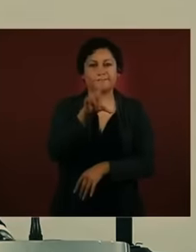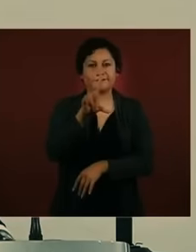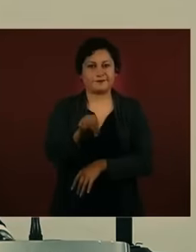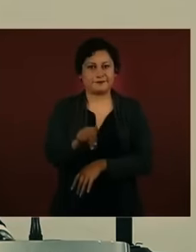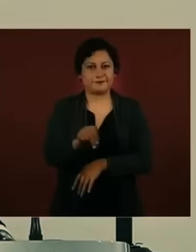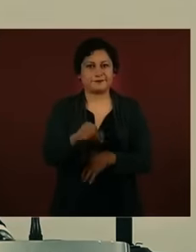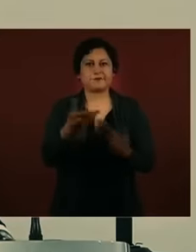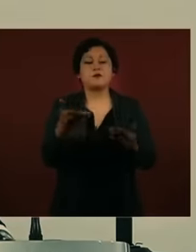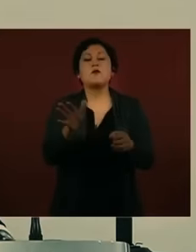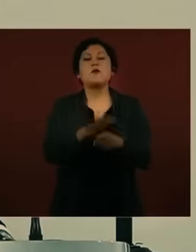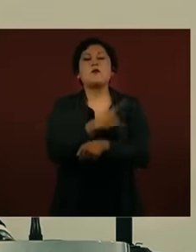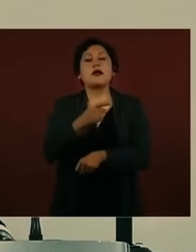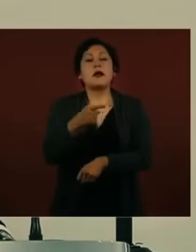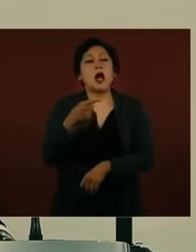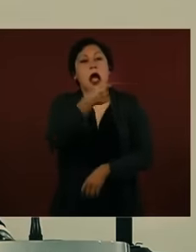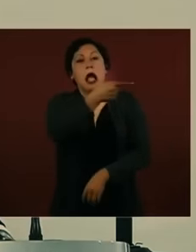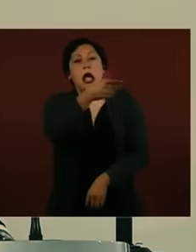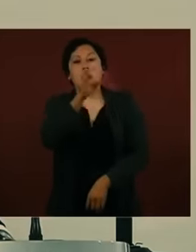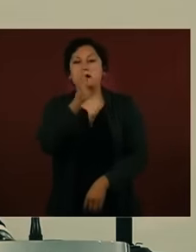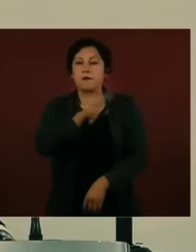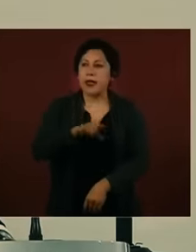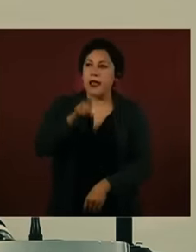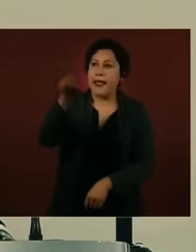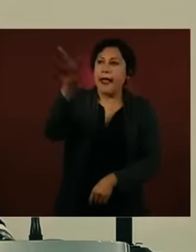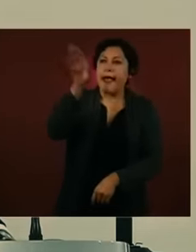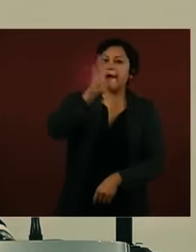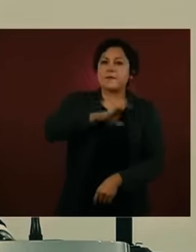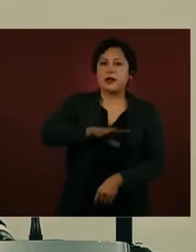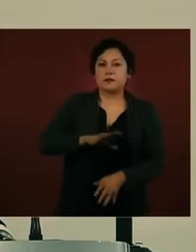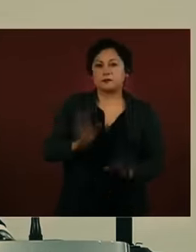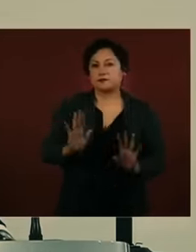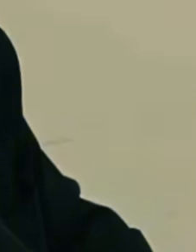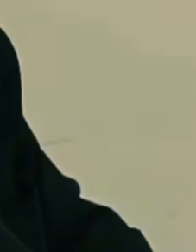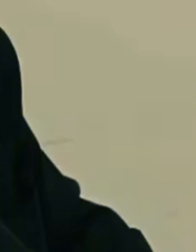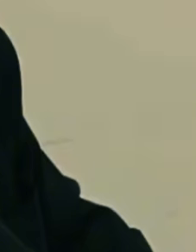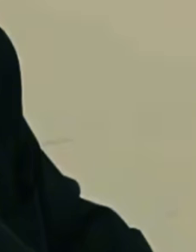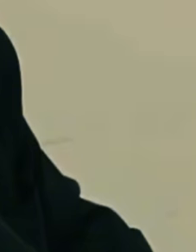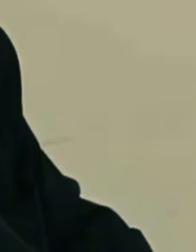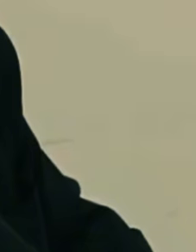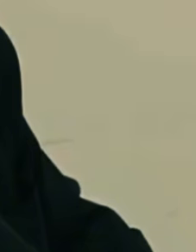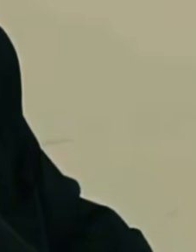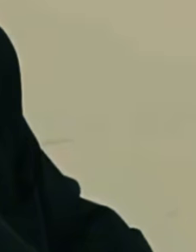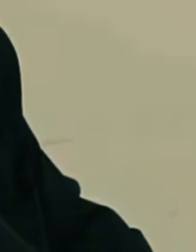señalar por señalar, por consigna, sin tener pruebas.